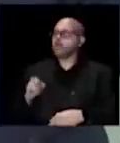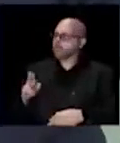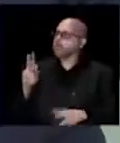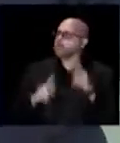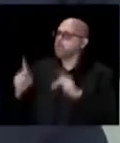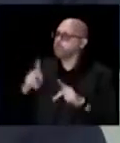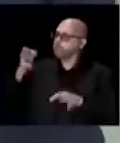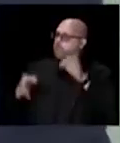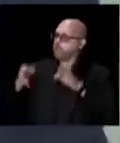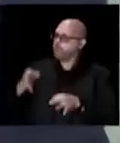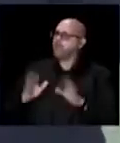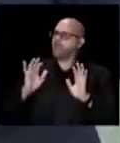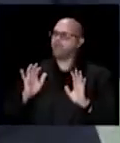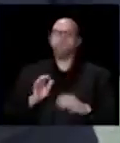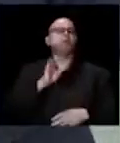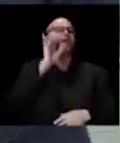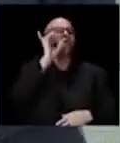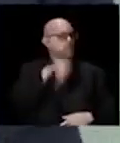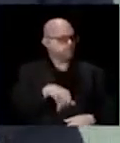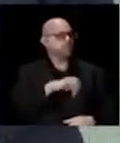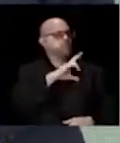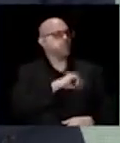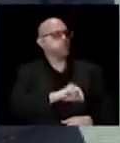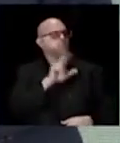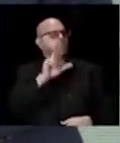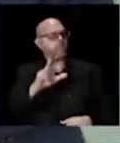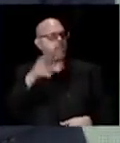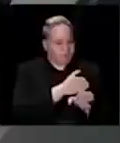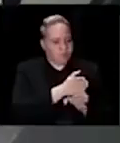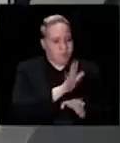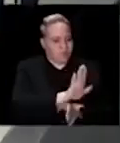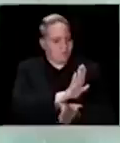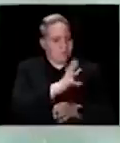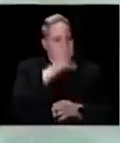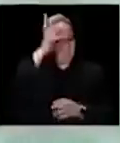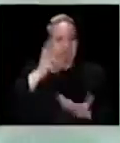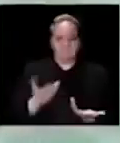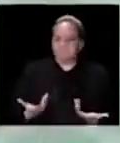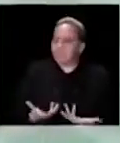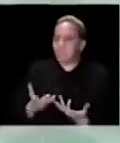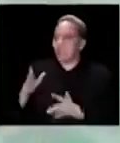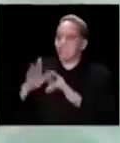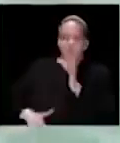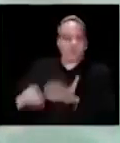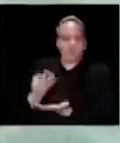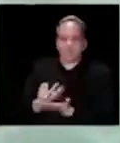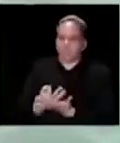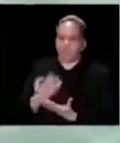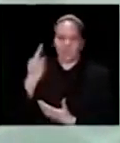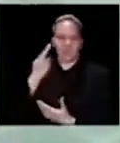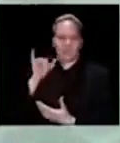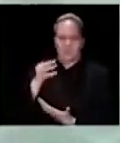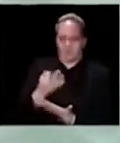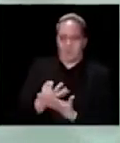usted haga o diga. Yo hago lo que me da la gana, como Bugs Bunny. Es que aquí no hay falta de fondos. O sea, esto no es cuestión de fondos.